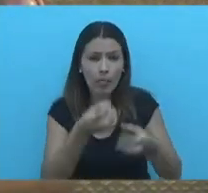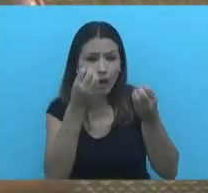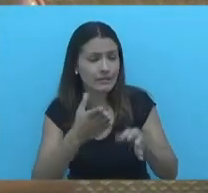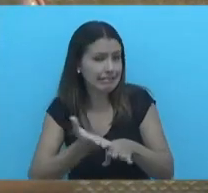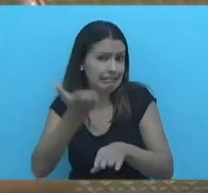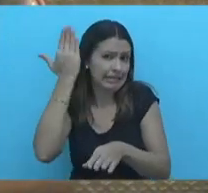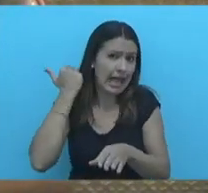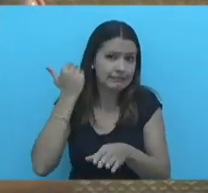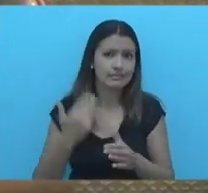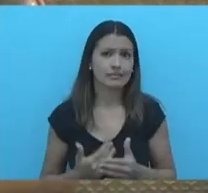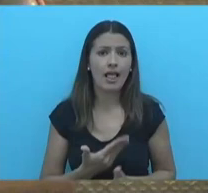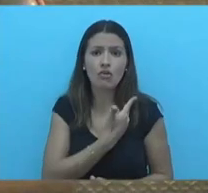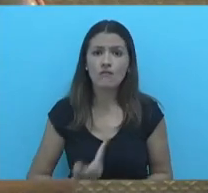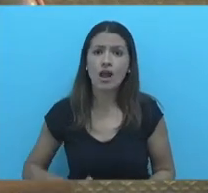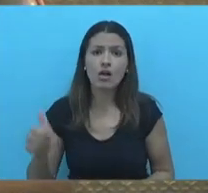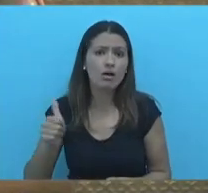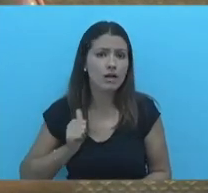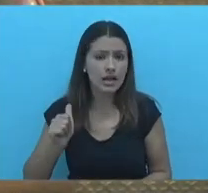compañeros desaparecidos.